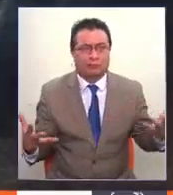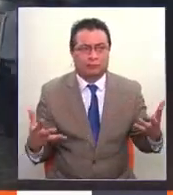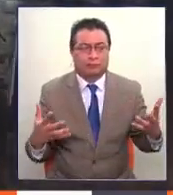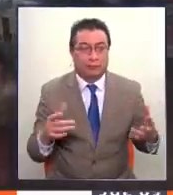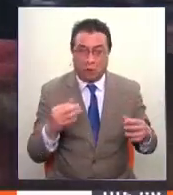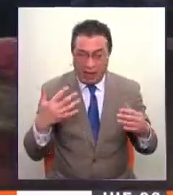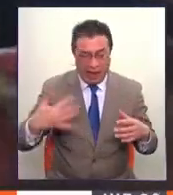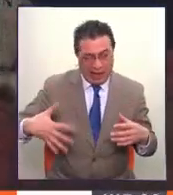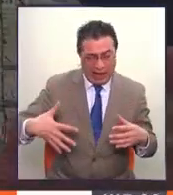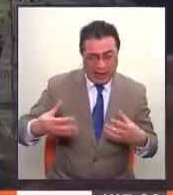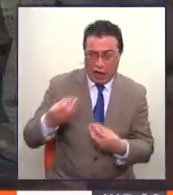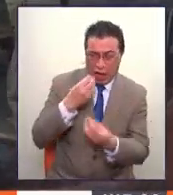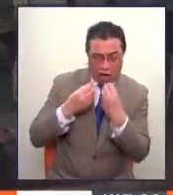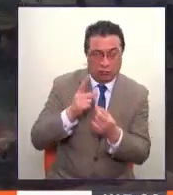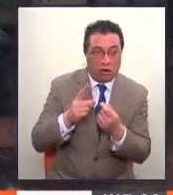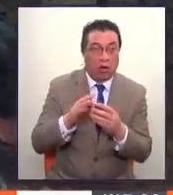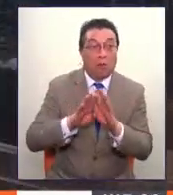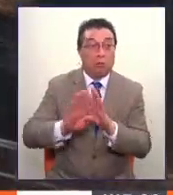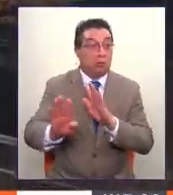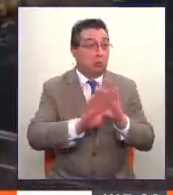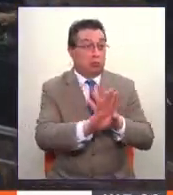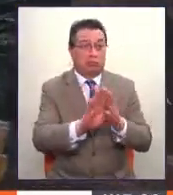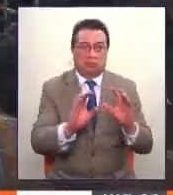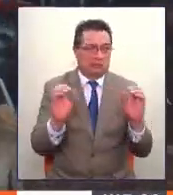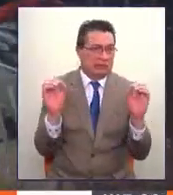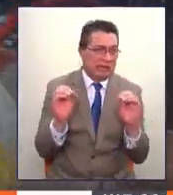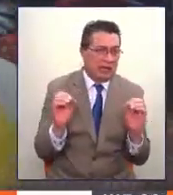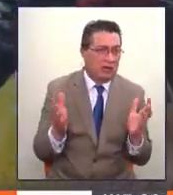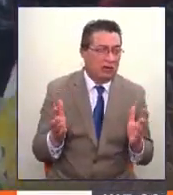esenciales de distanciamiento físico cero